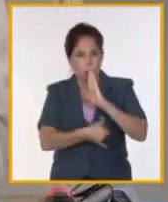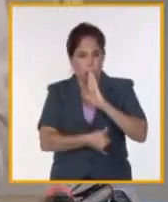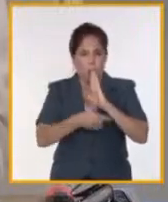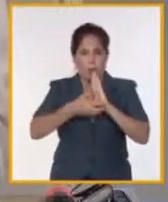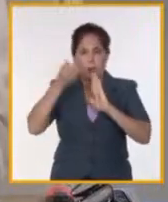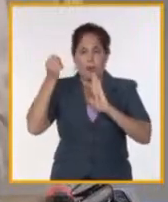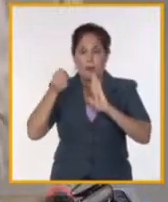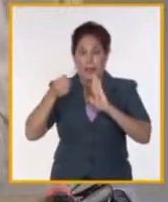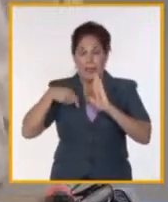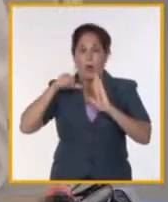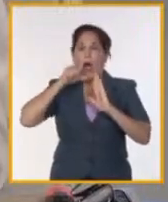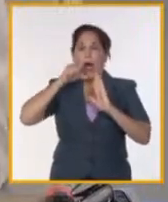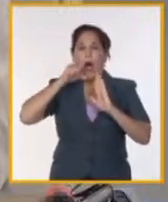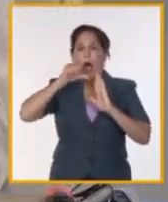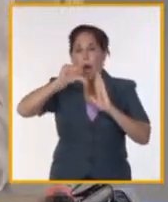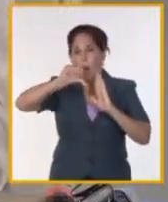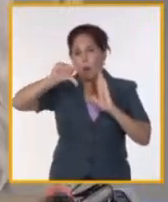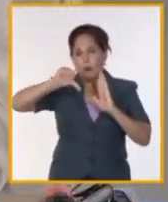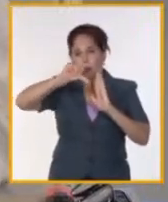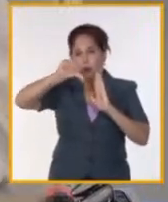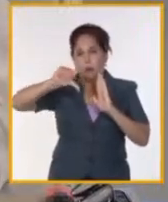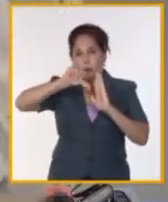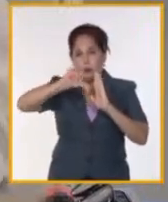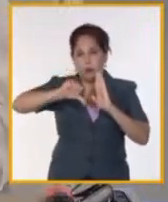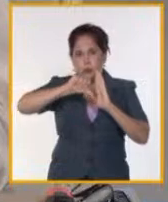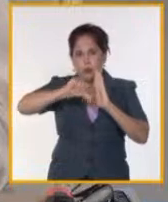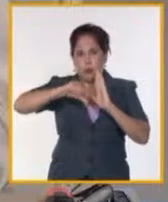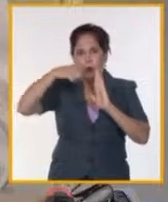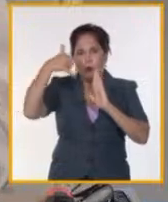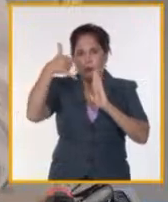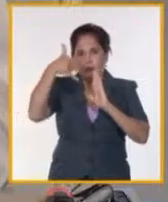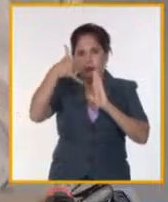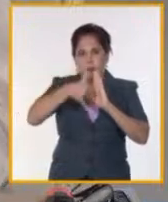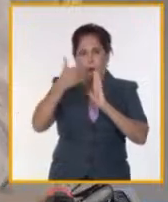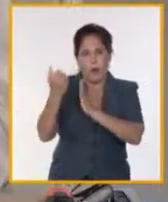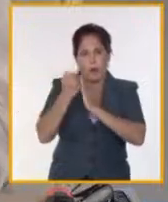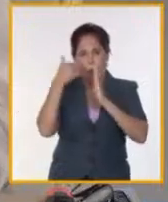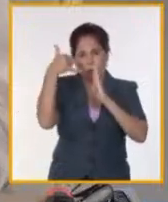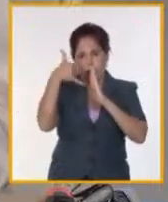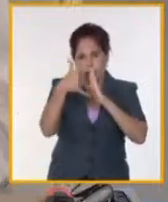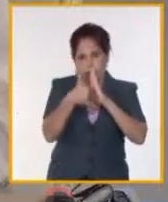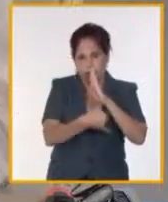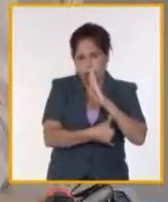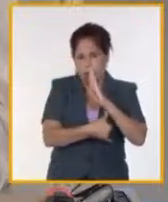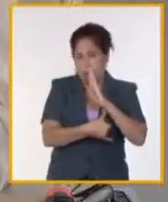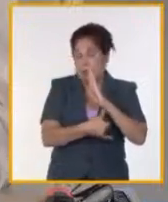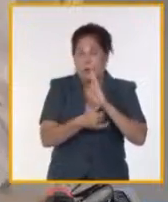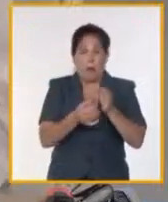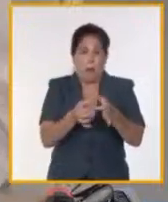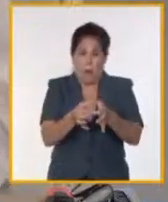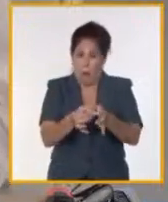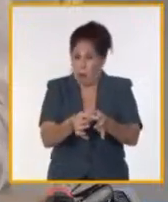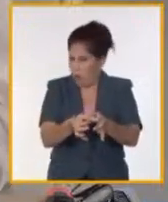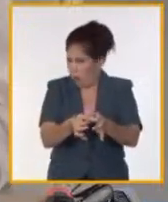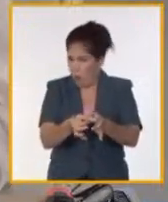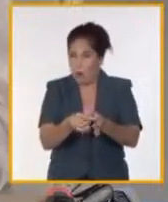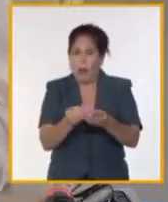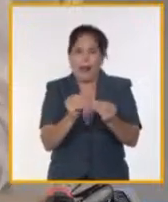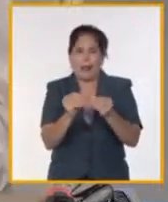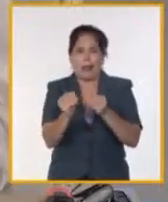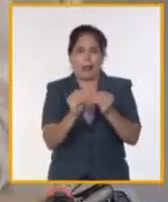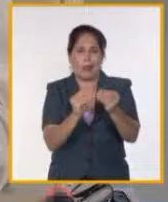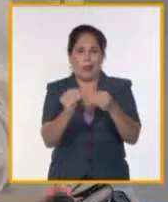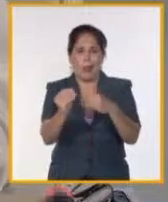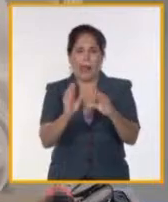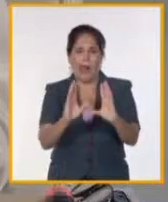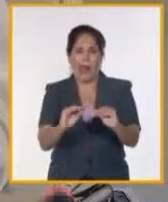Es un producto que aparentemente es una arcilla de composición sencilla, pero es muy escasa porque tiene propiedades de plasticidad